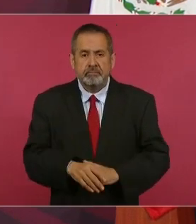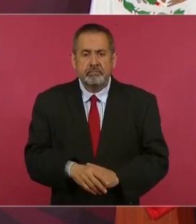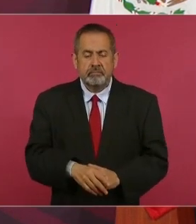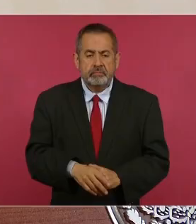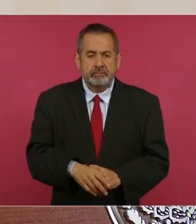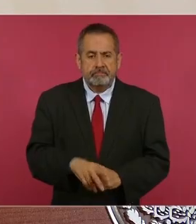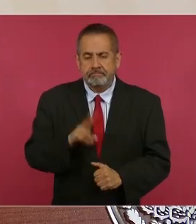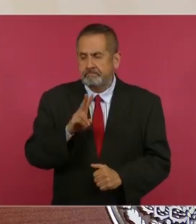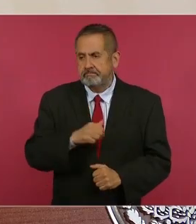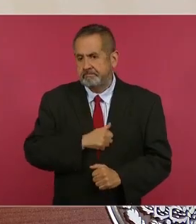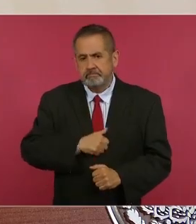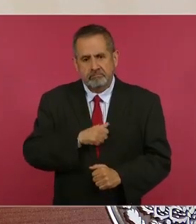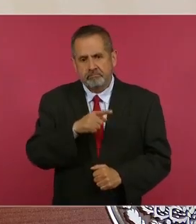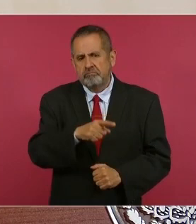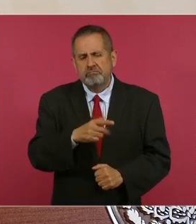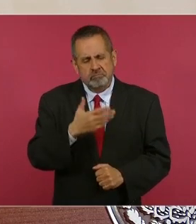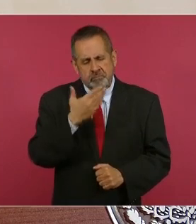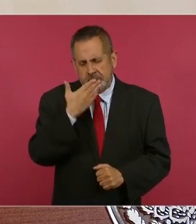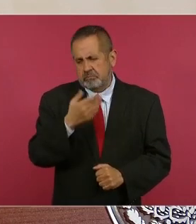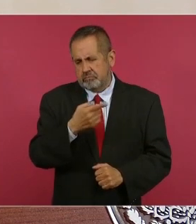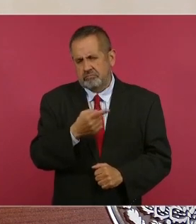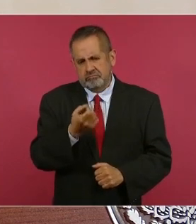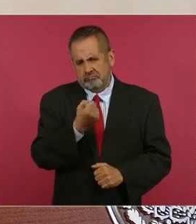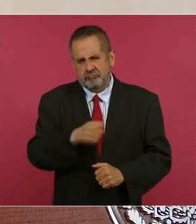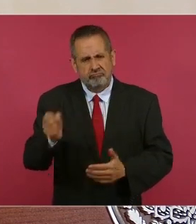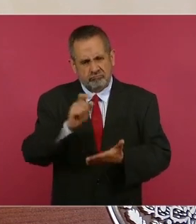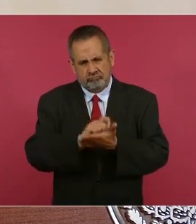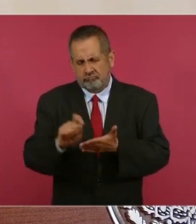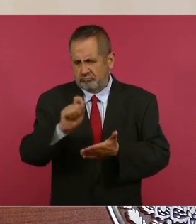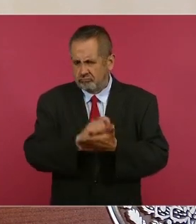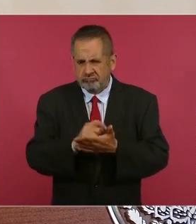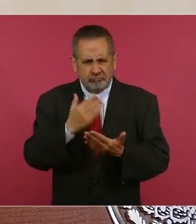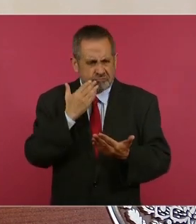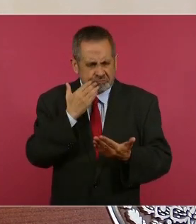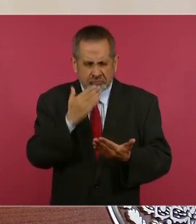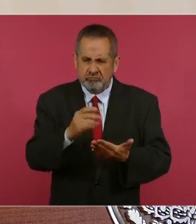Es lamentable porque es un gran escritor,